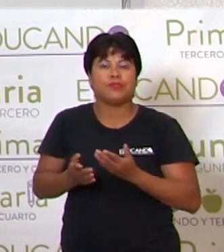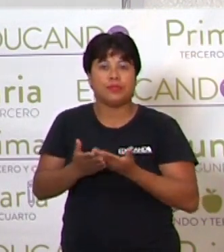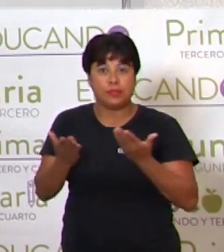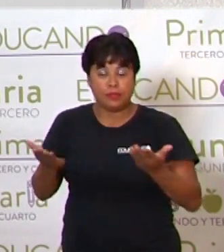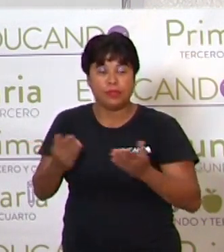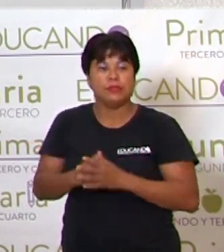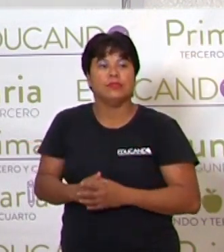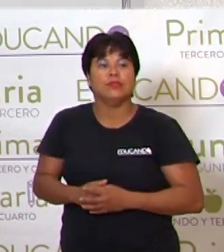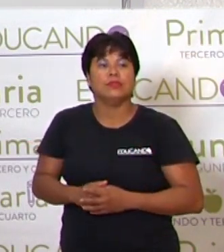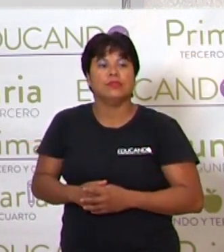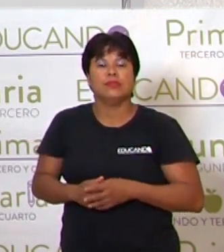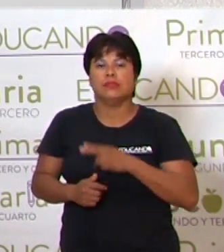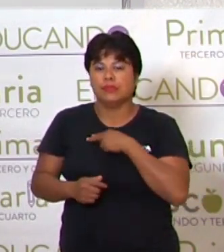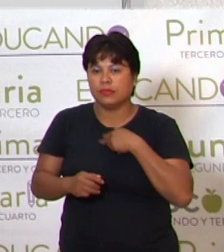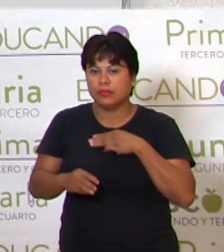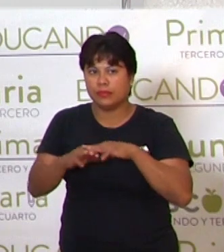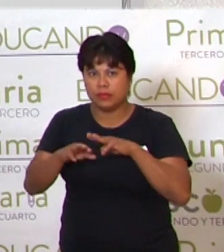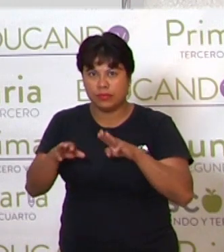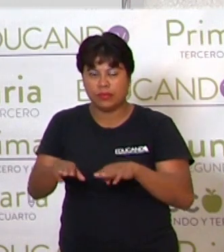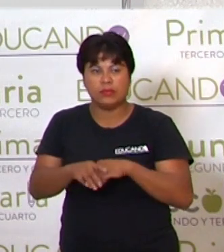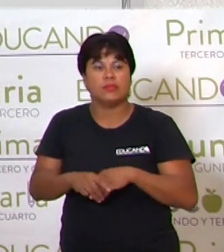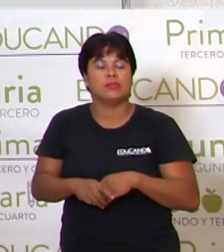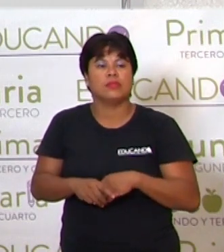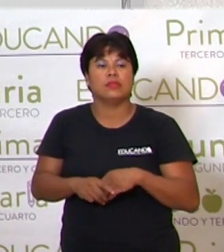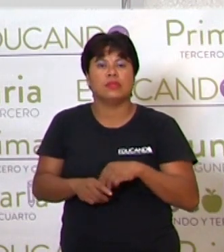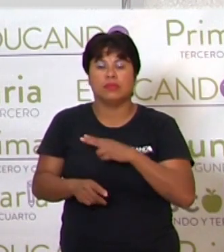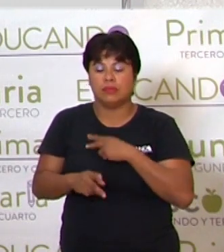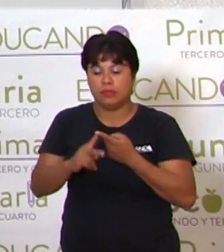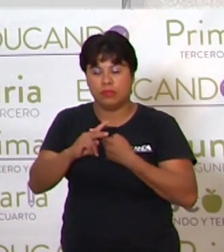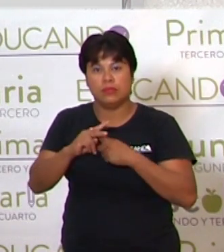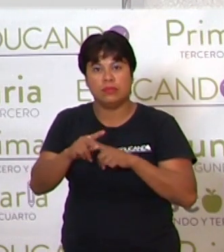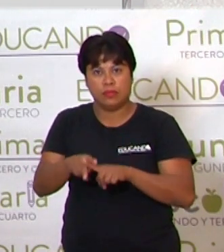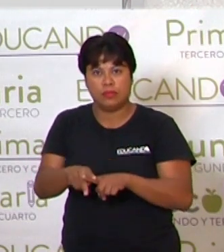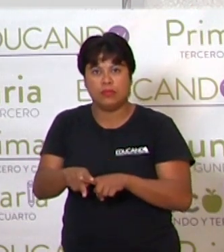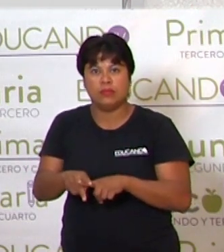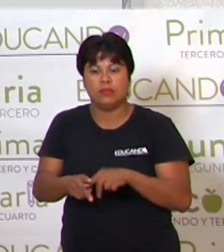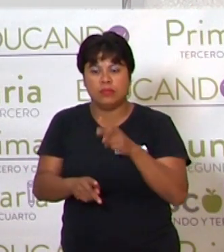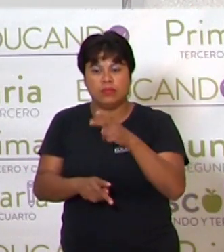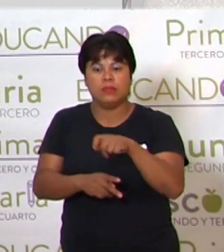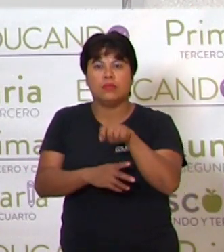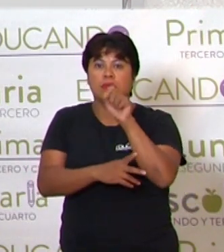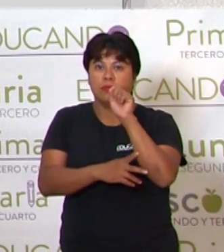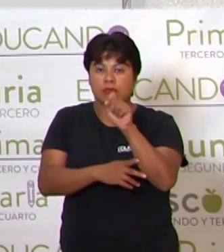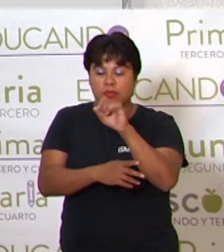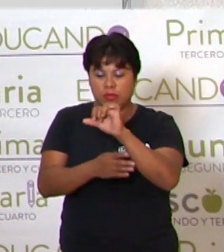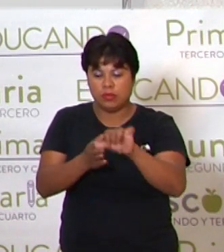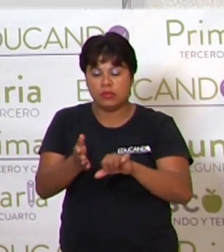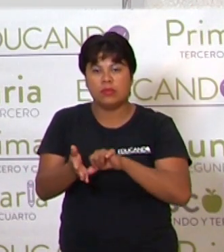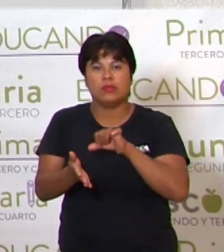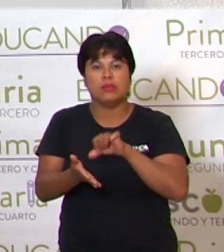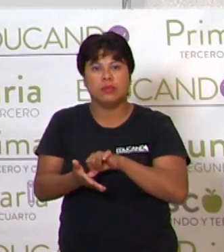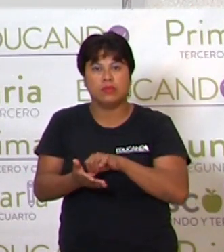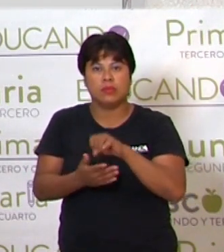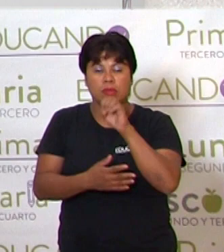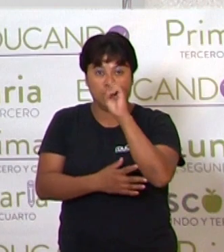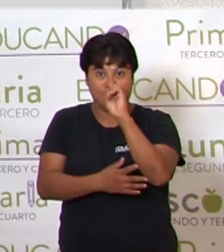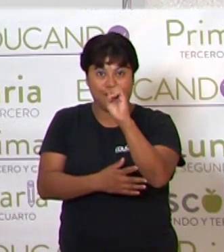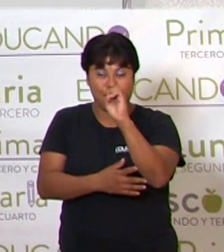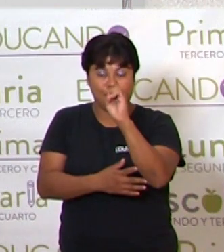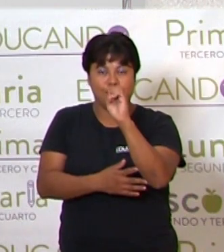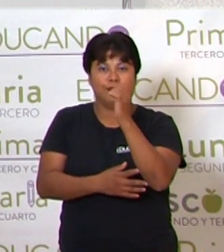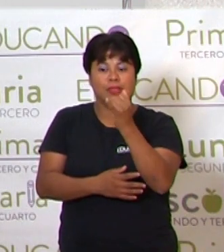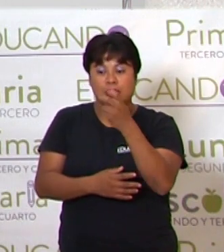sí, vamos a medir. Partimos del punto en el centro, el cero,